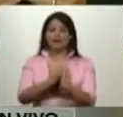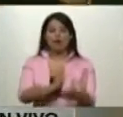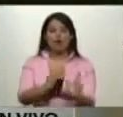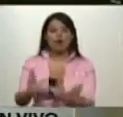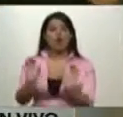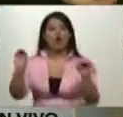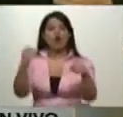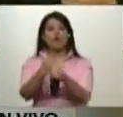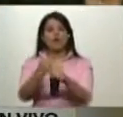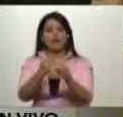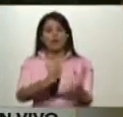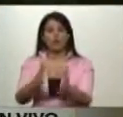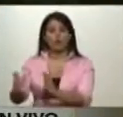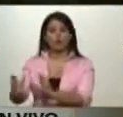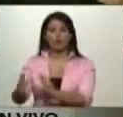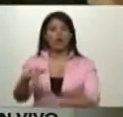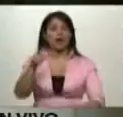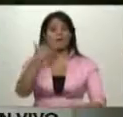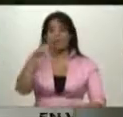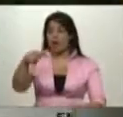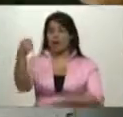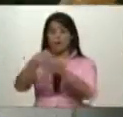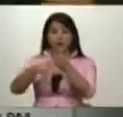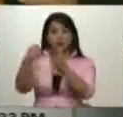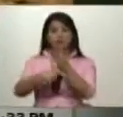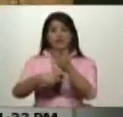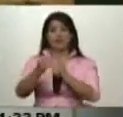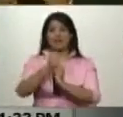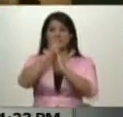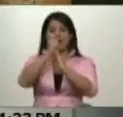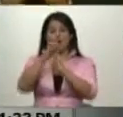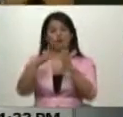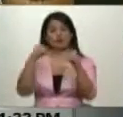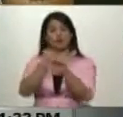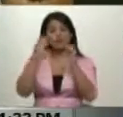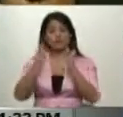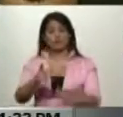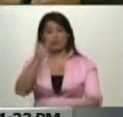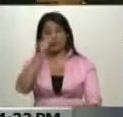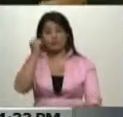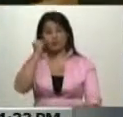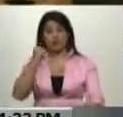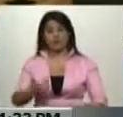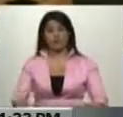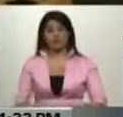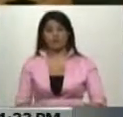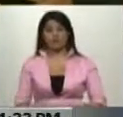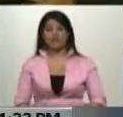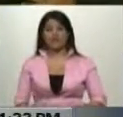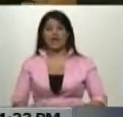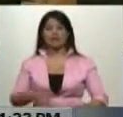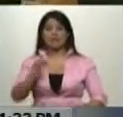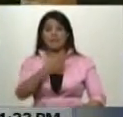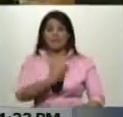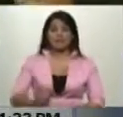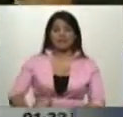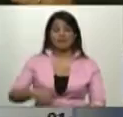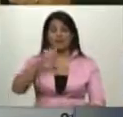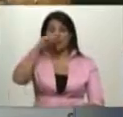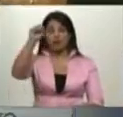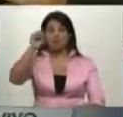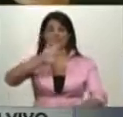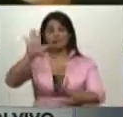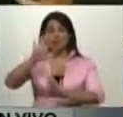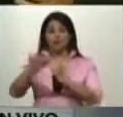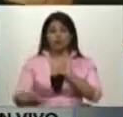obrera. No hay socialismo sin la lucha en la vanguardia de los trabajadores y las trabajadoras. Y así como el presidente Nicolás Maduro